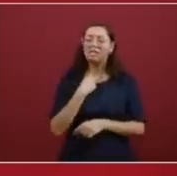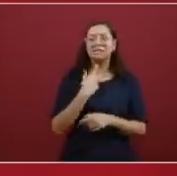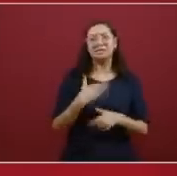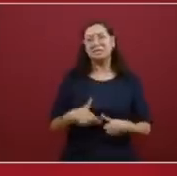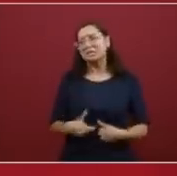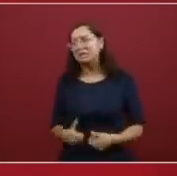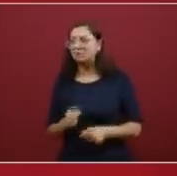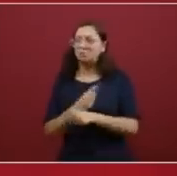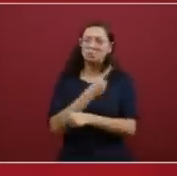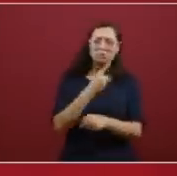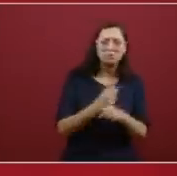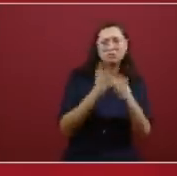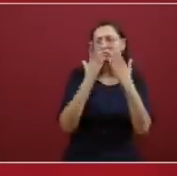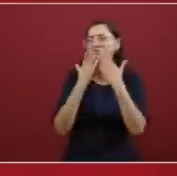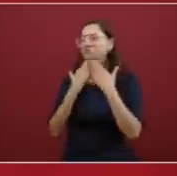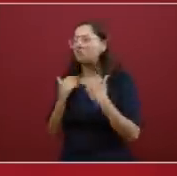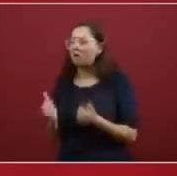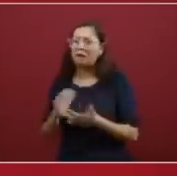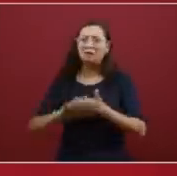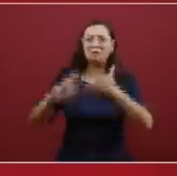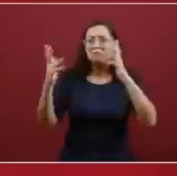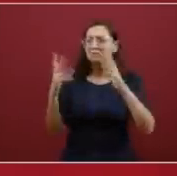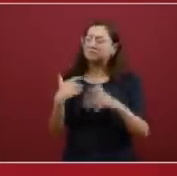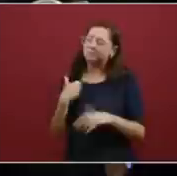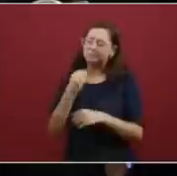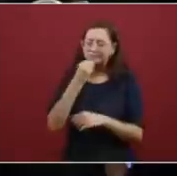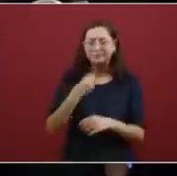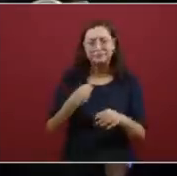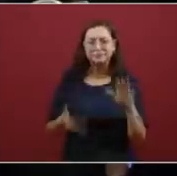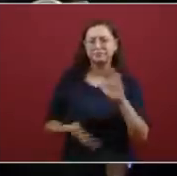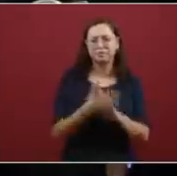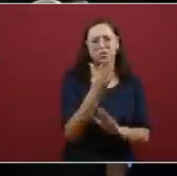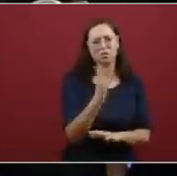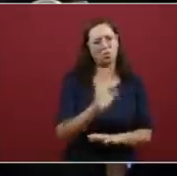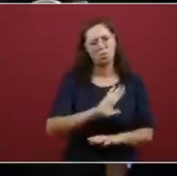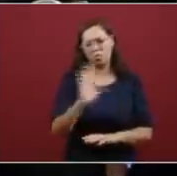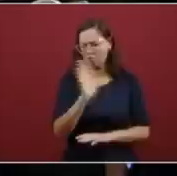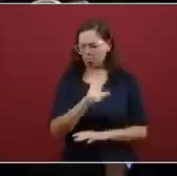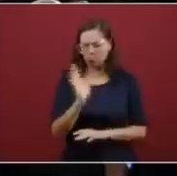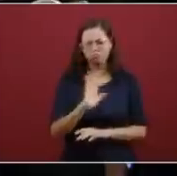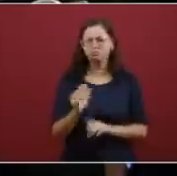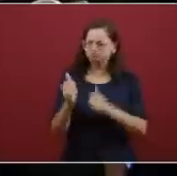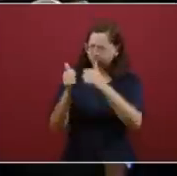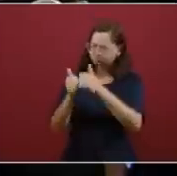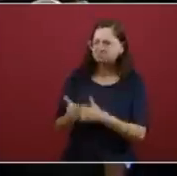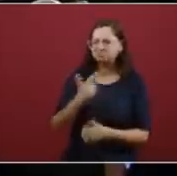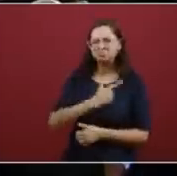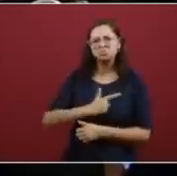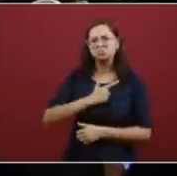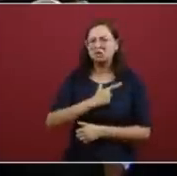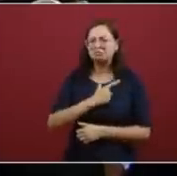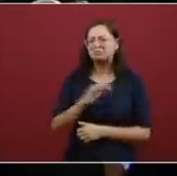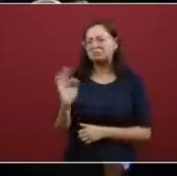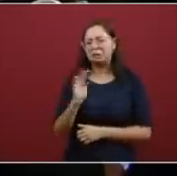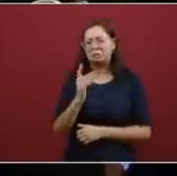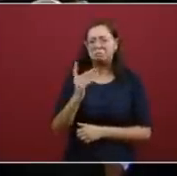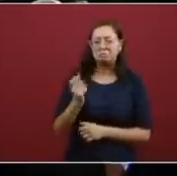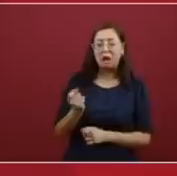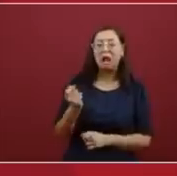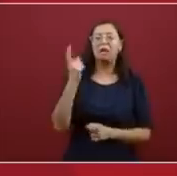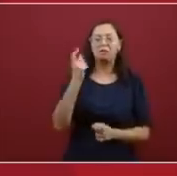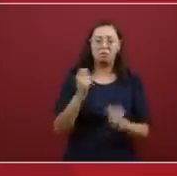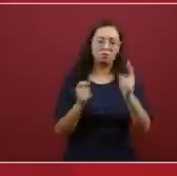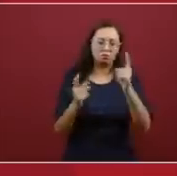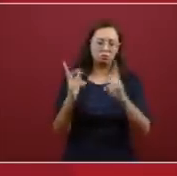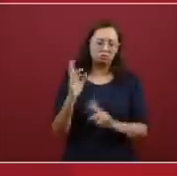de oportunidades o por la violencia. Ese fue un tema. Y el otro tema es